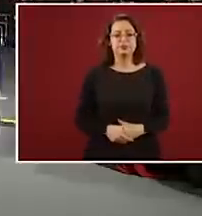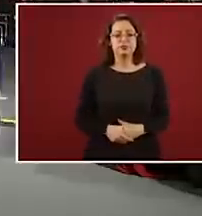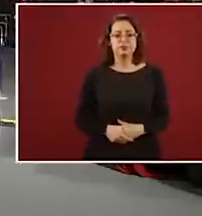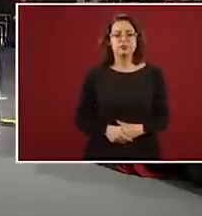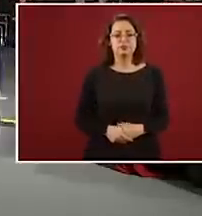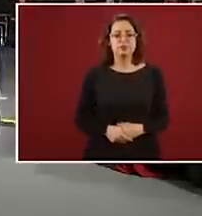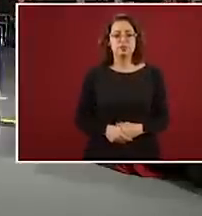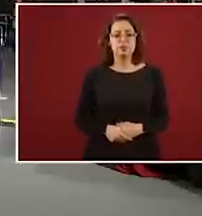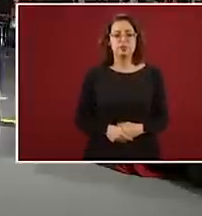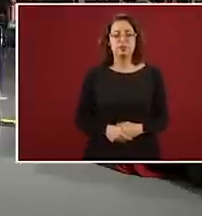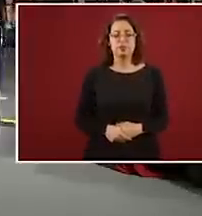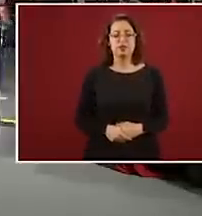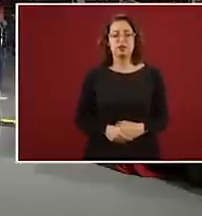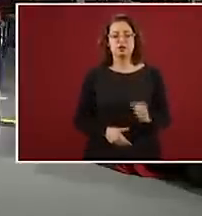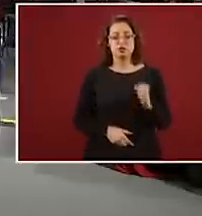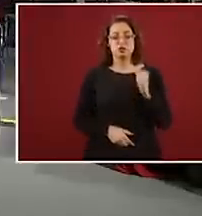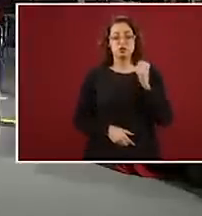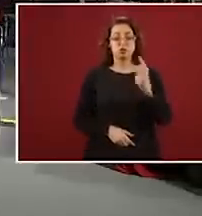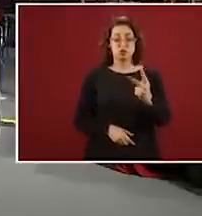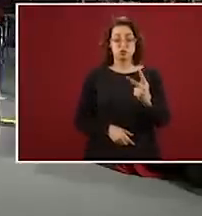Les propongo dos.